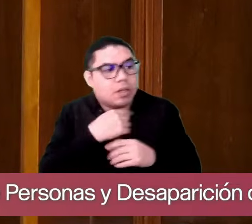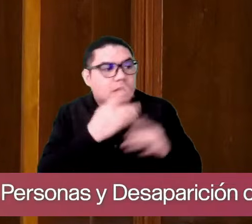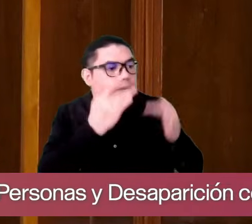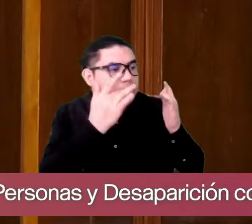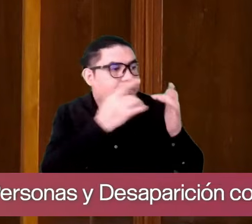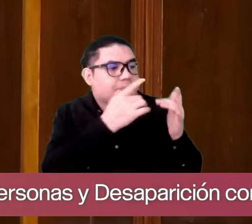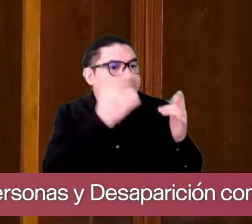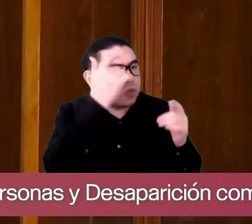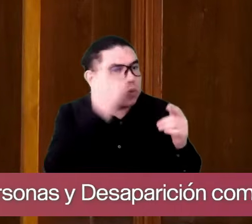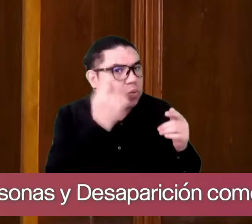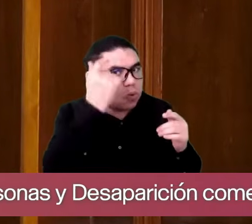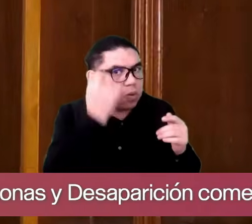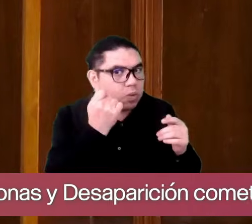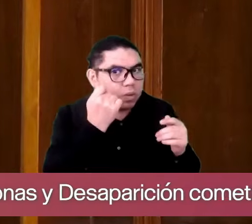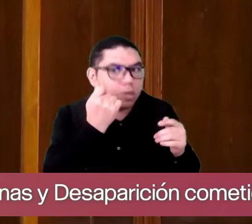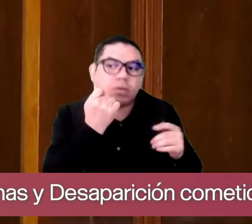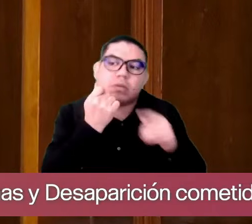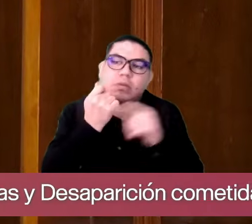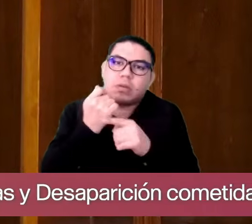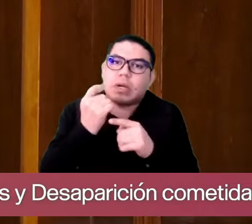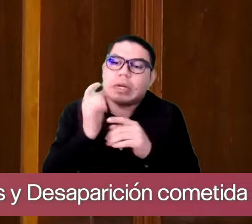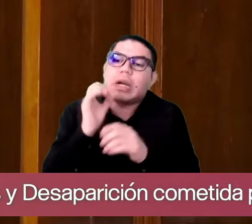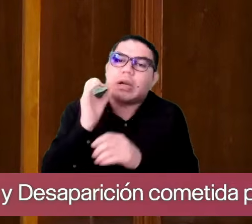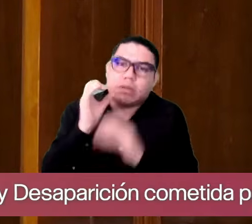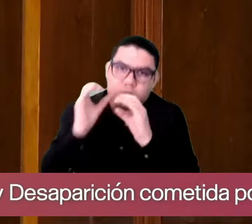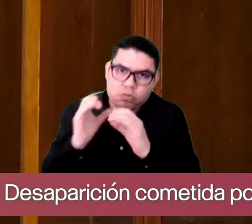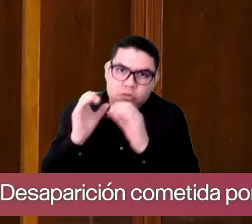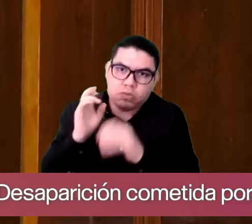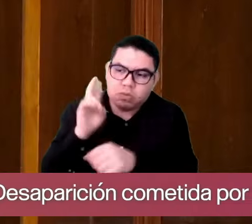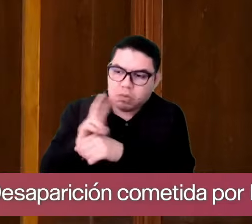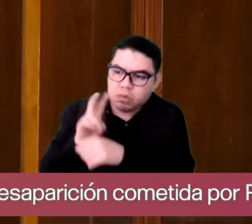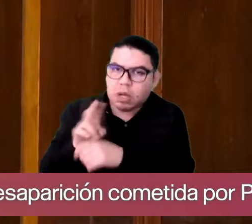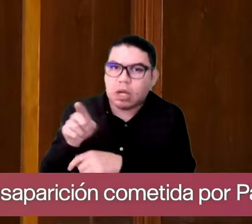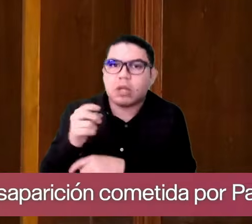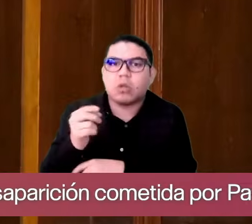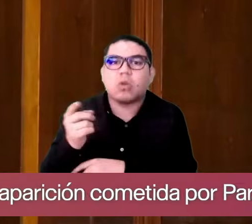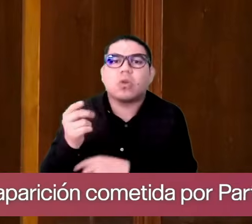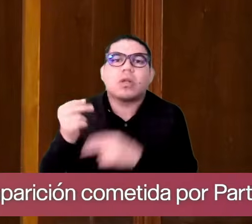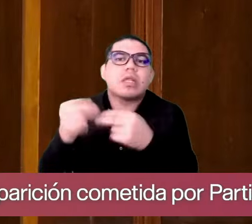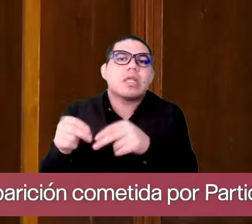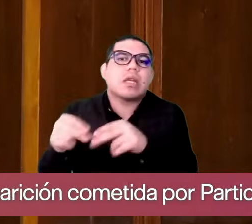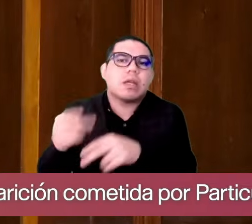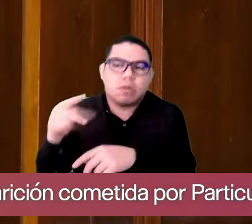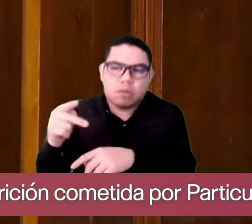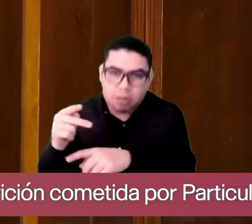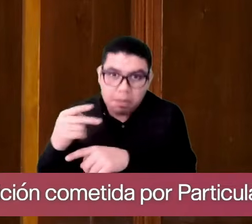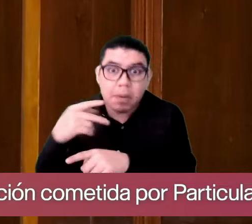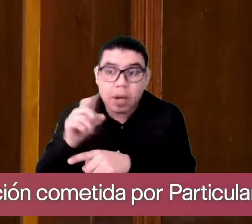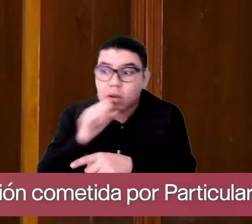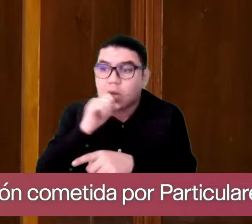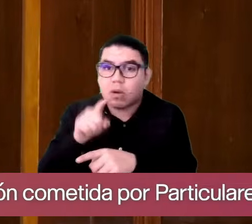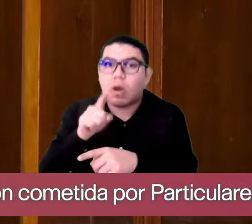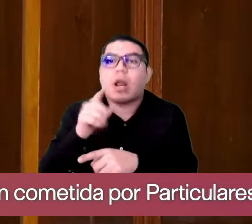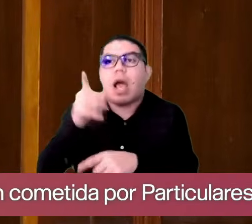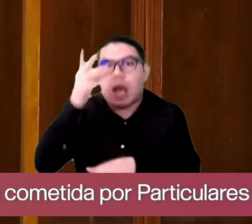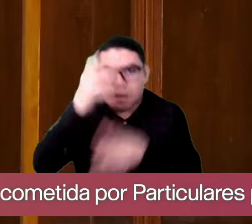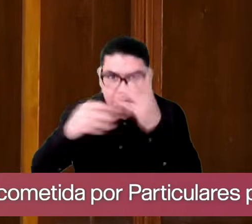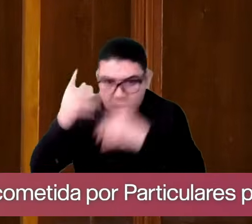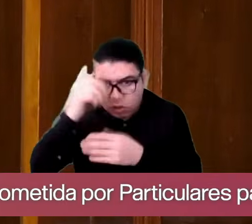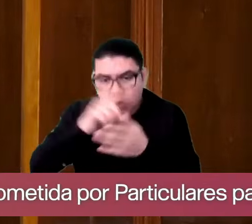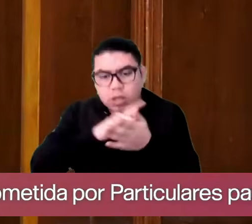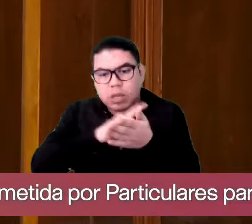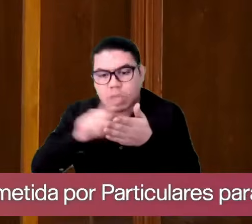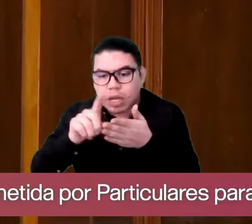2 nietos, pero al mismo tiempo aprendió de derecho, de tratados